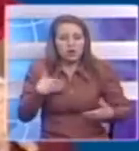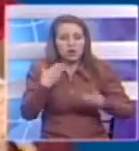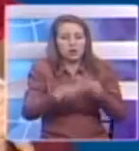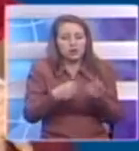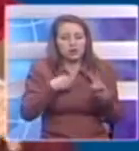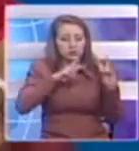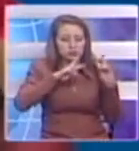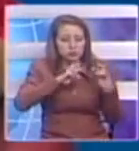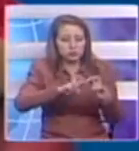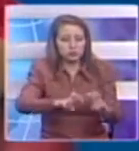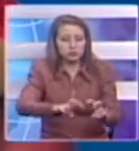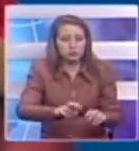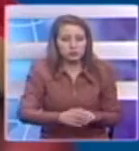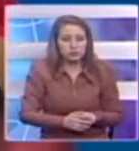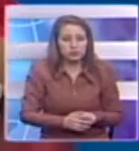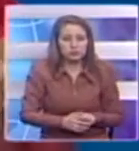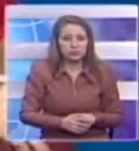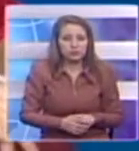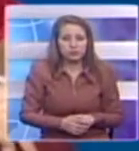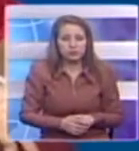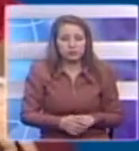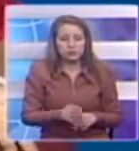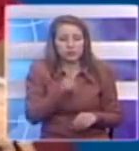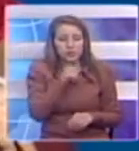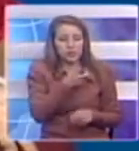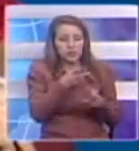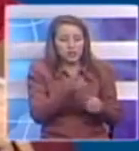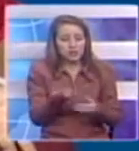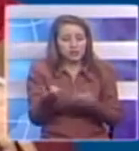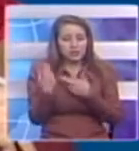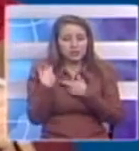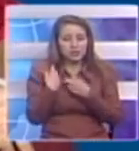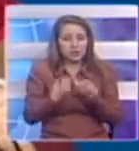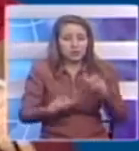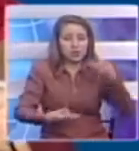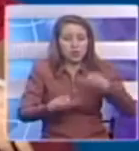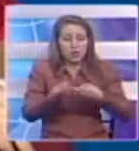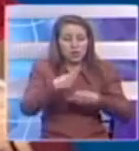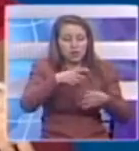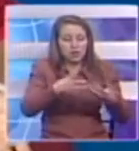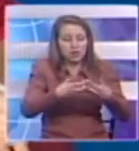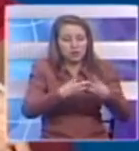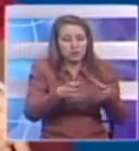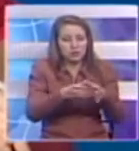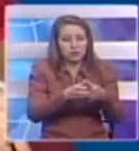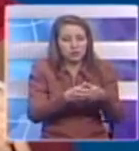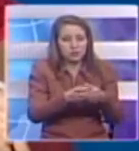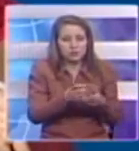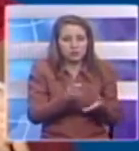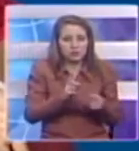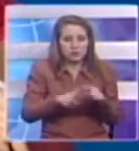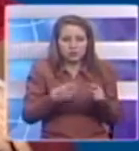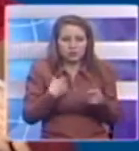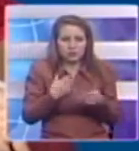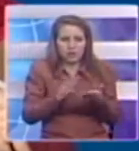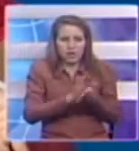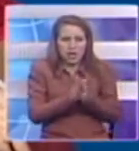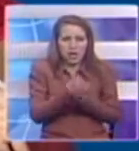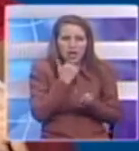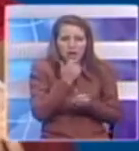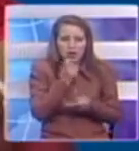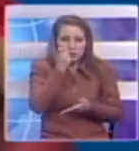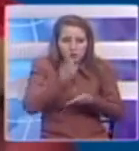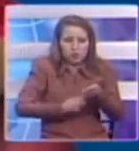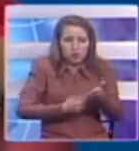de investigación. Y obviamente, como hay responsabilidad penal para las compañías, la compañía no estará exenta, ni su